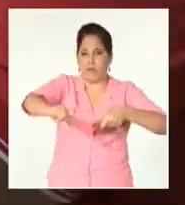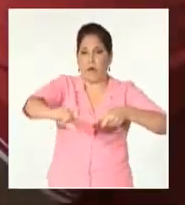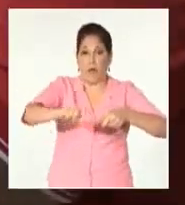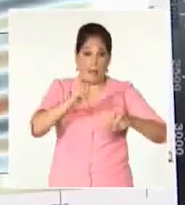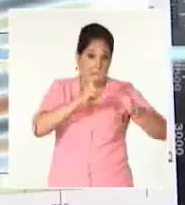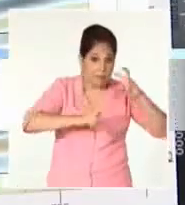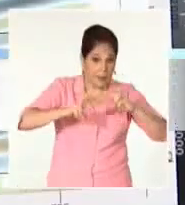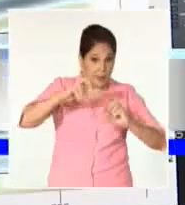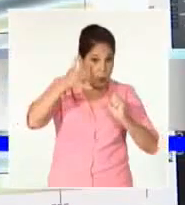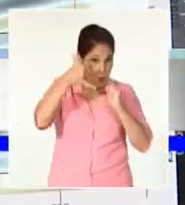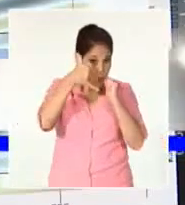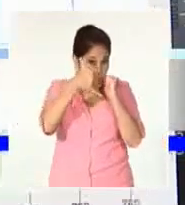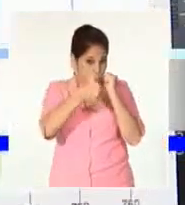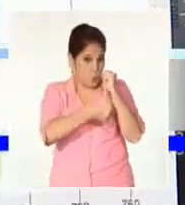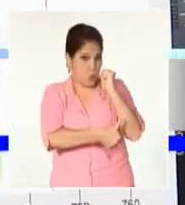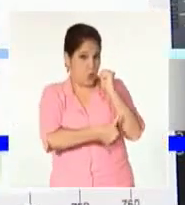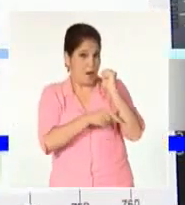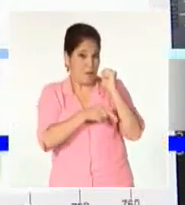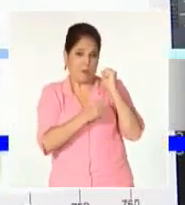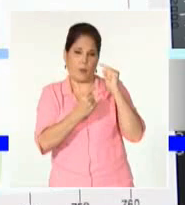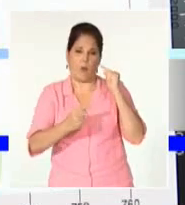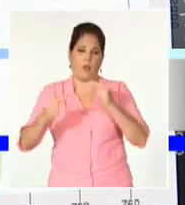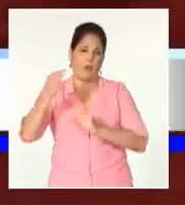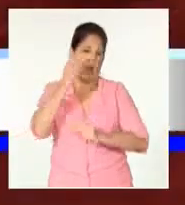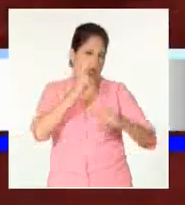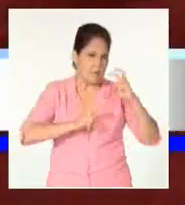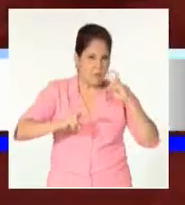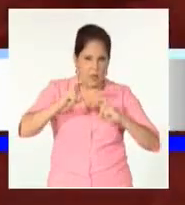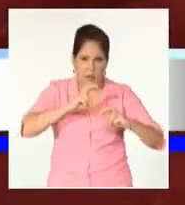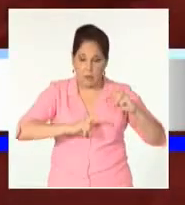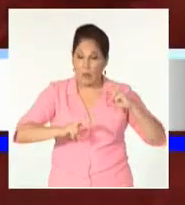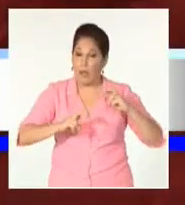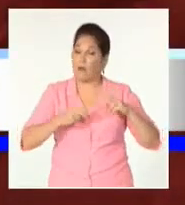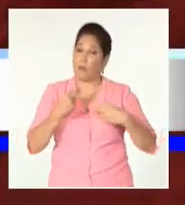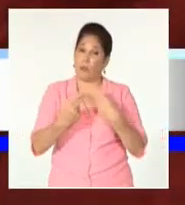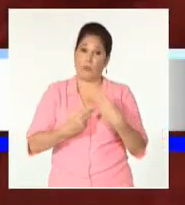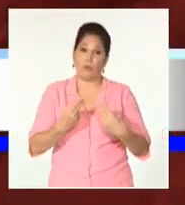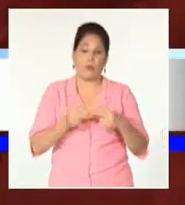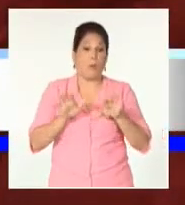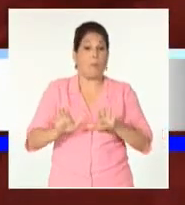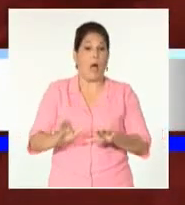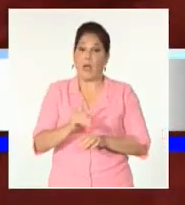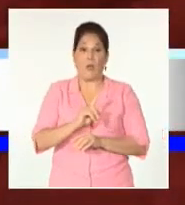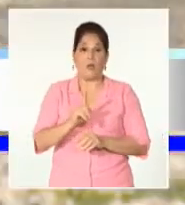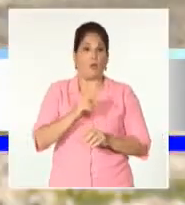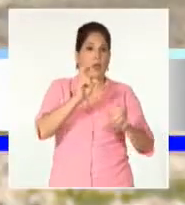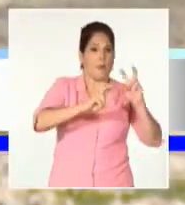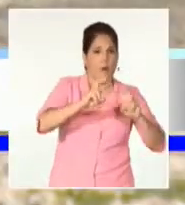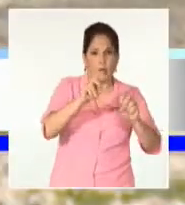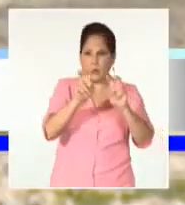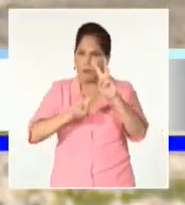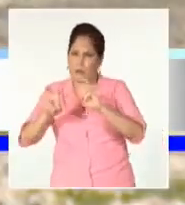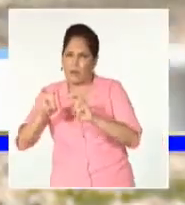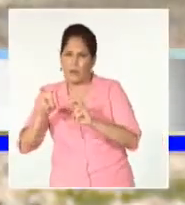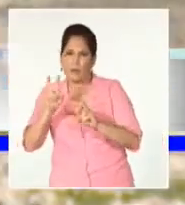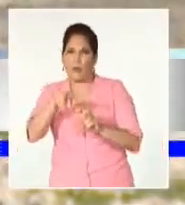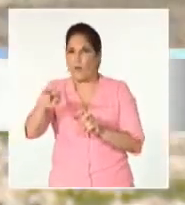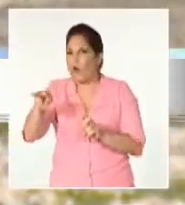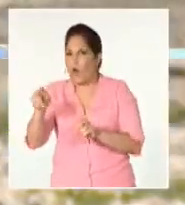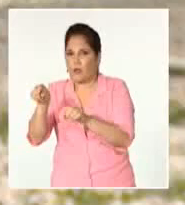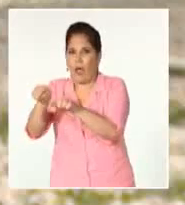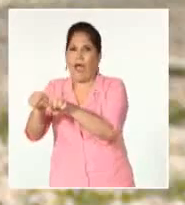exploración deviene prioridad. Es un estudio que no se detiene, los especialistas están trabajando y